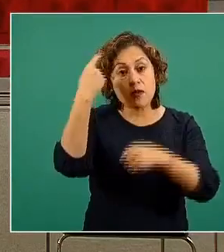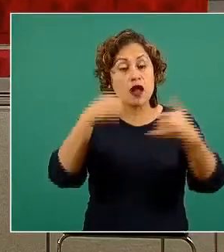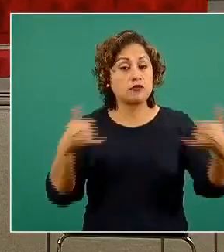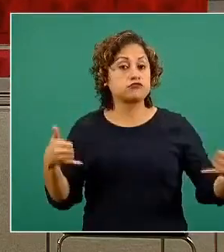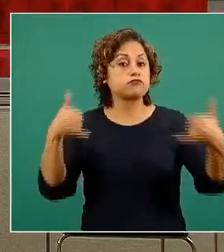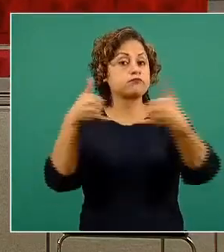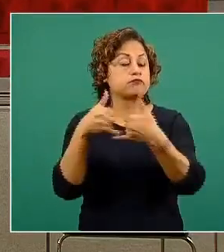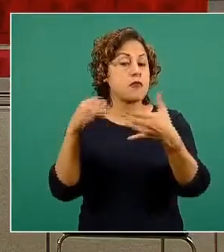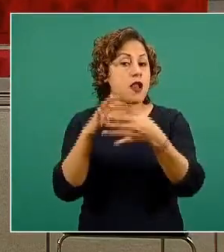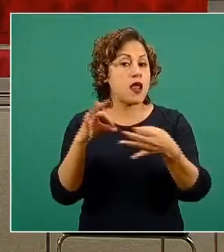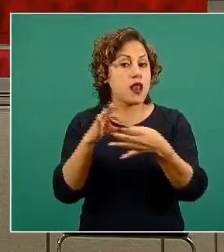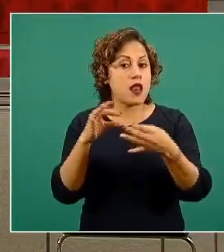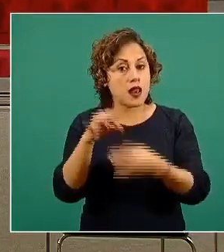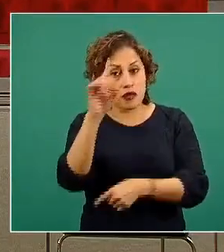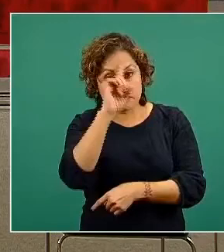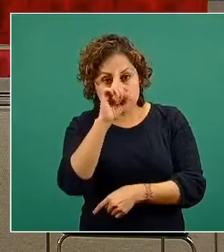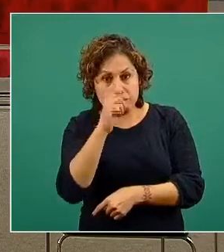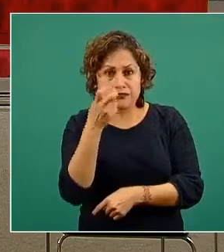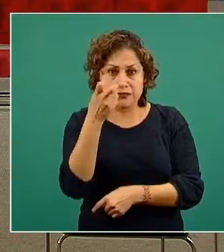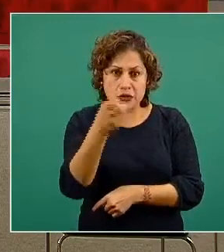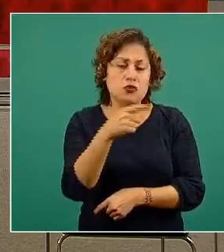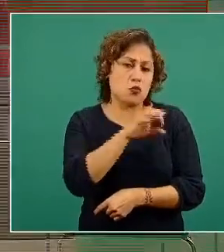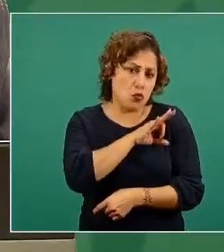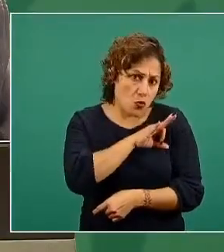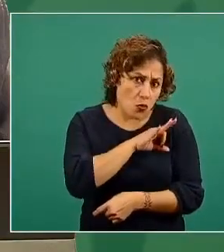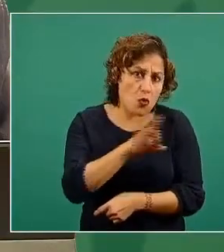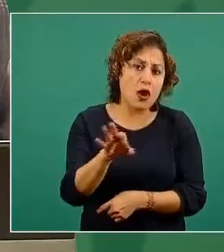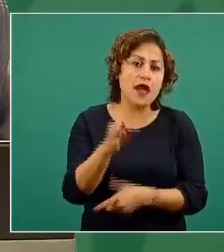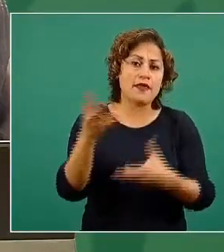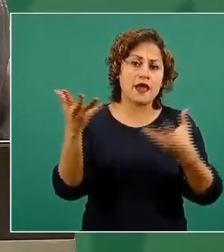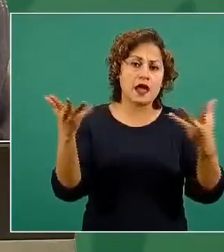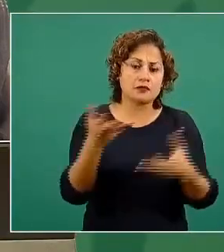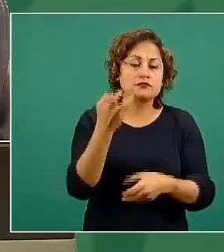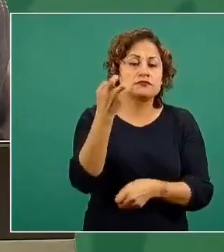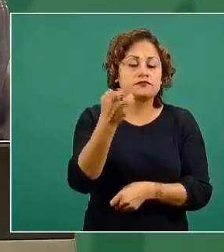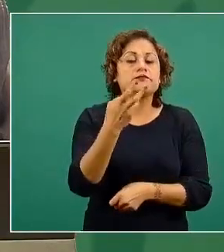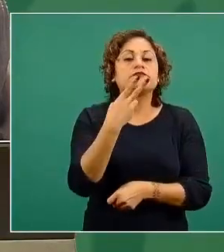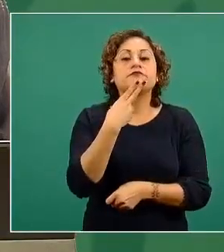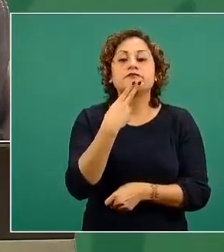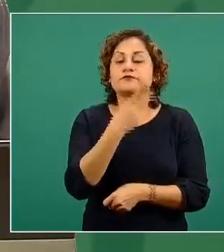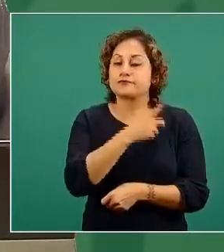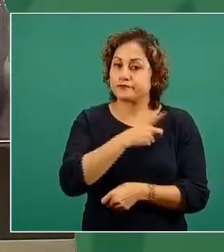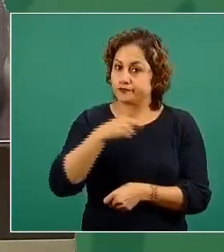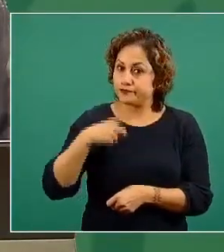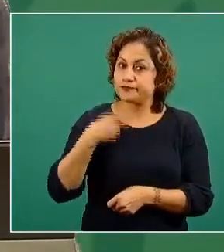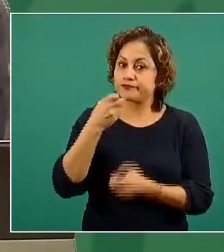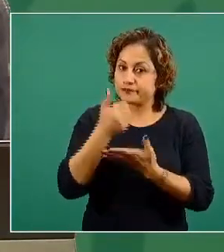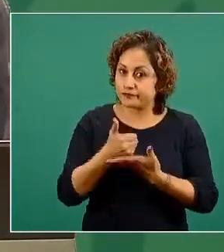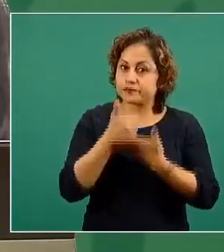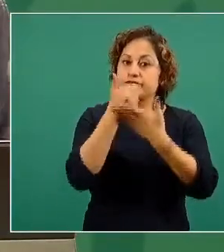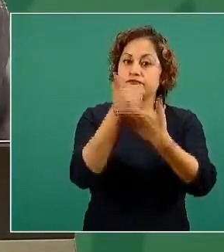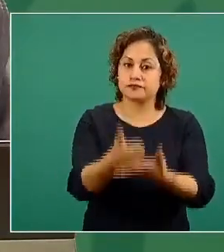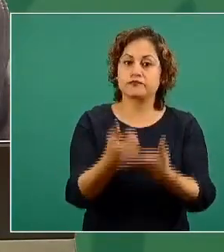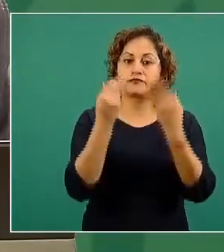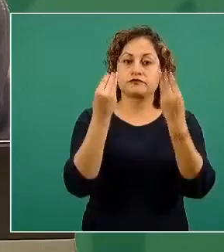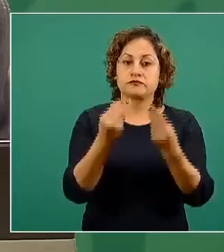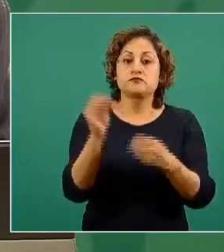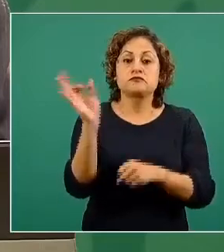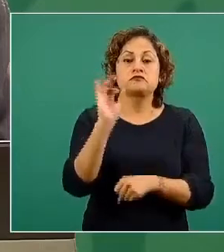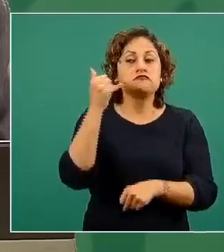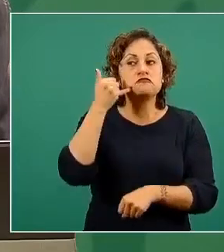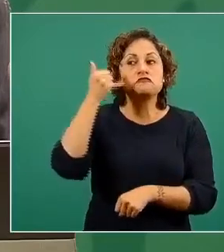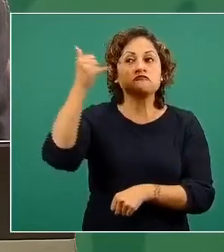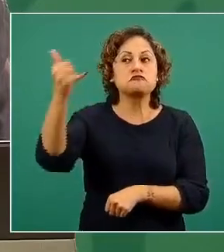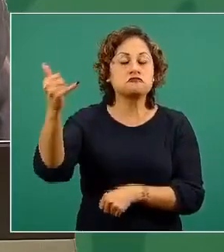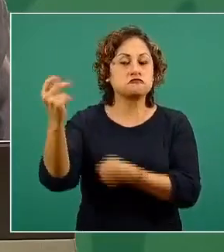telemonitoreo. Aprovechémoslo, usémoslo. Es una herramienta muy importante y si en este monitoreo se detecta que